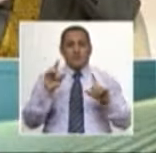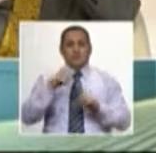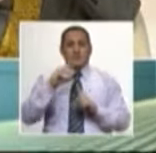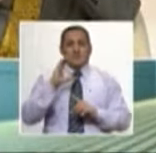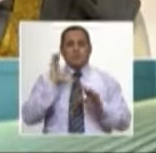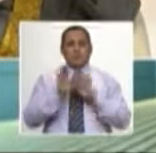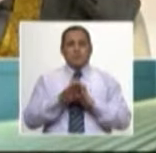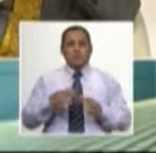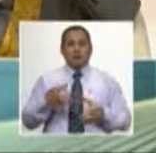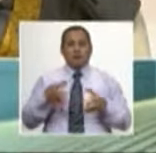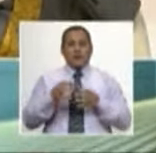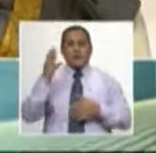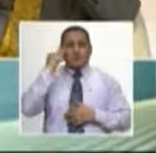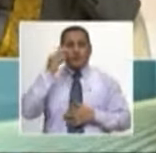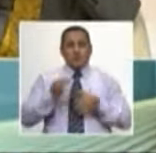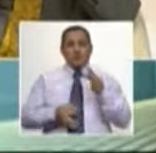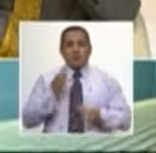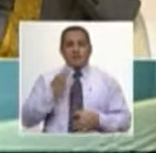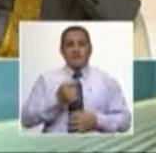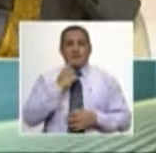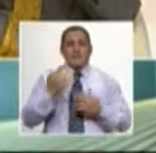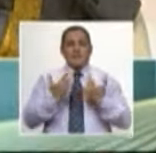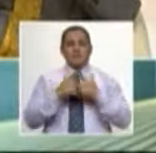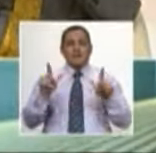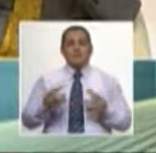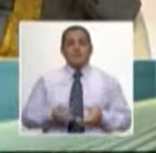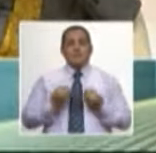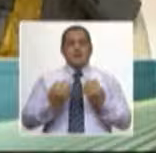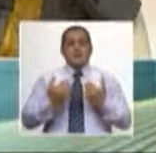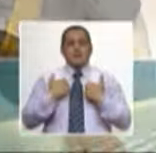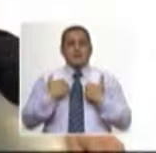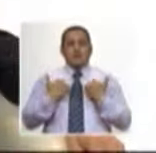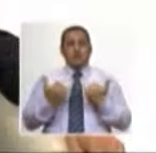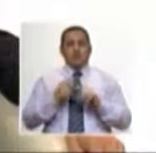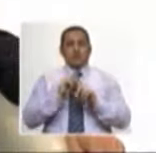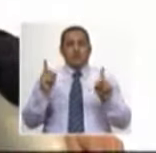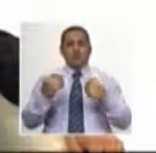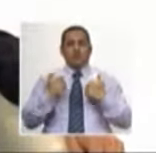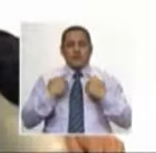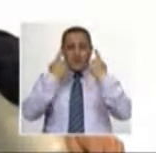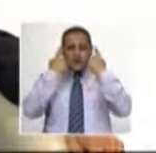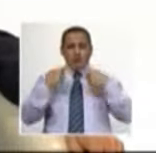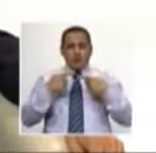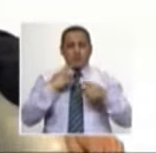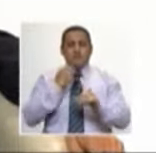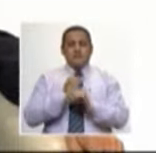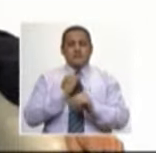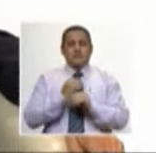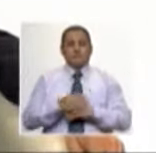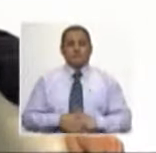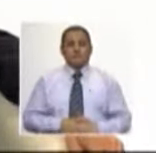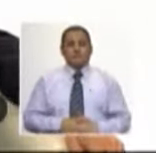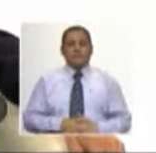su jurisprudencia, es esa libertad para tener o no tener convicciones de carácter religioso,